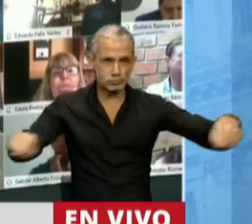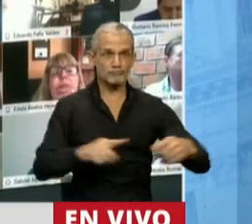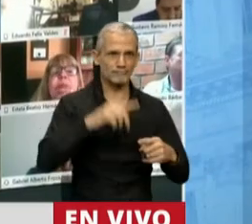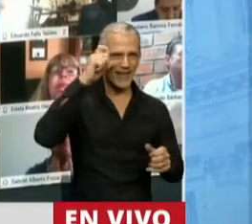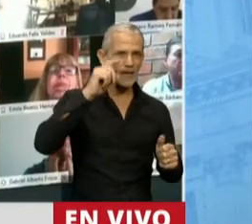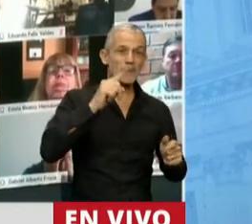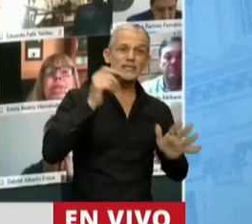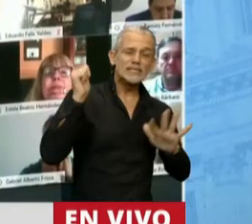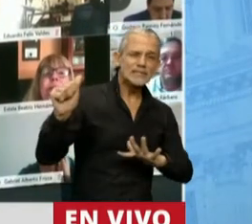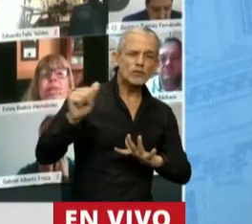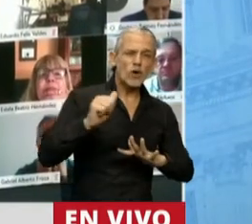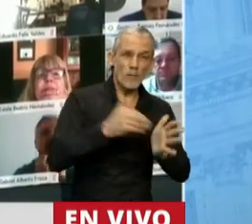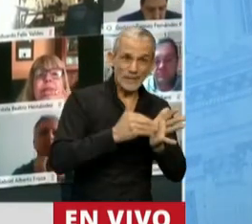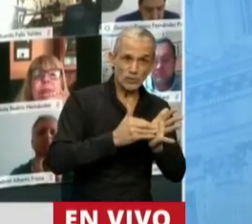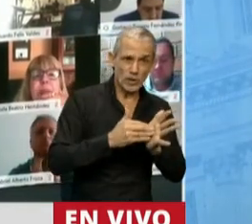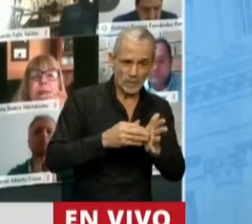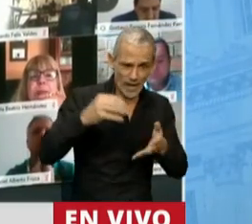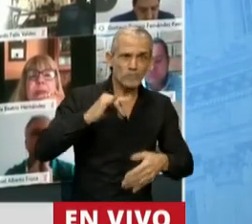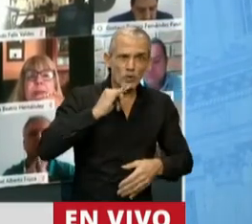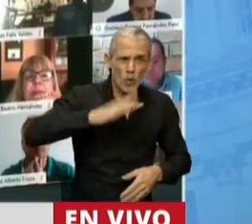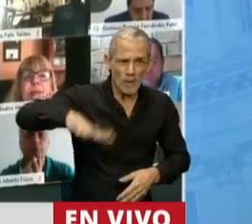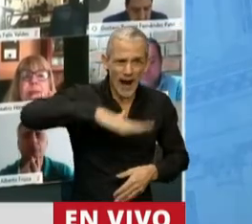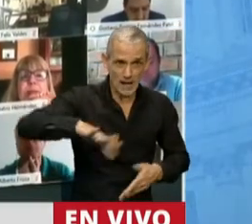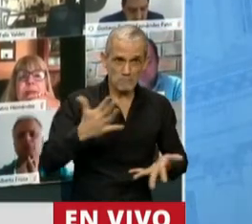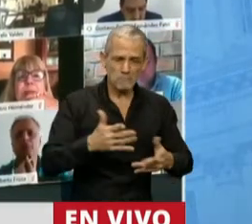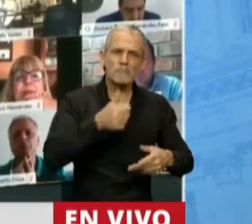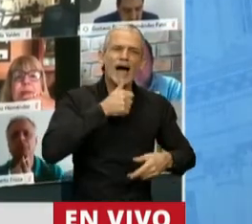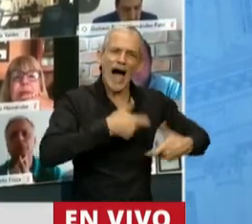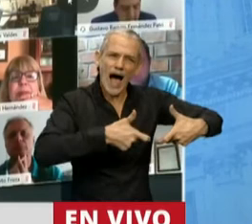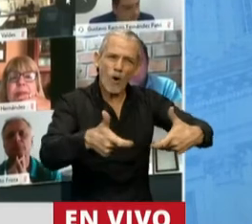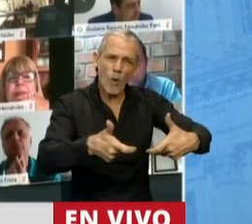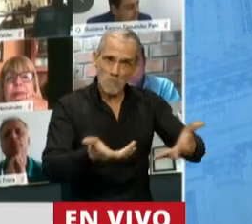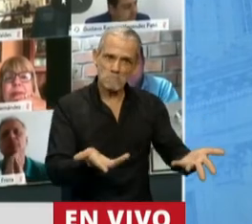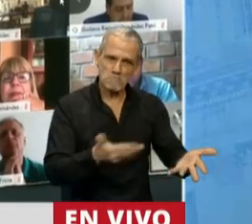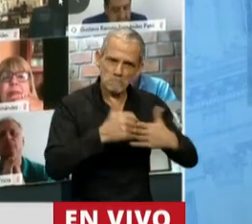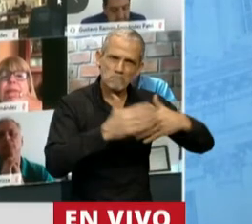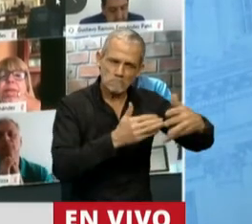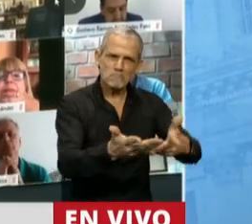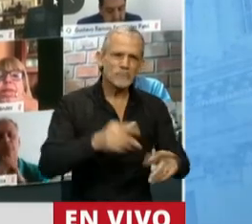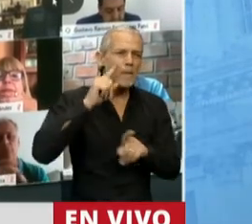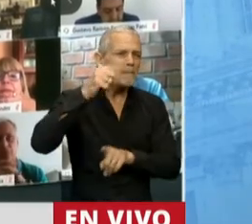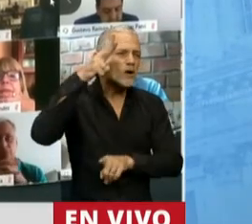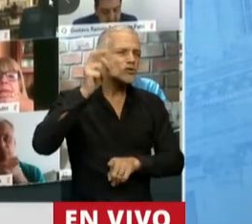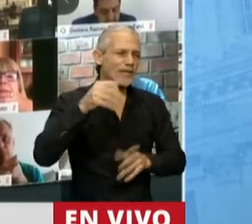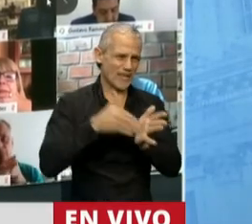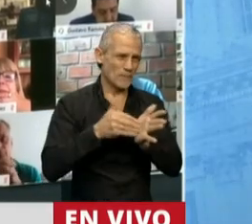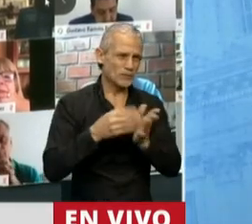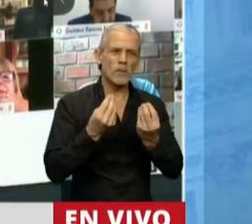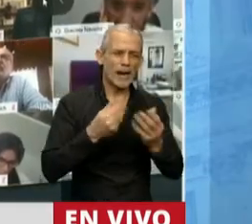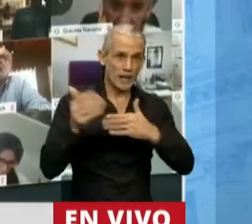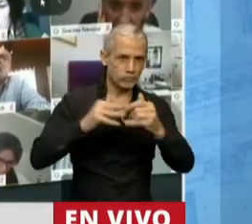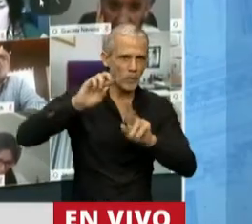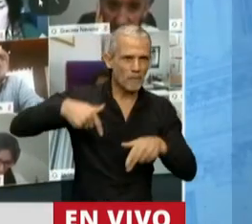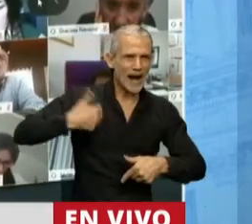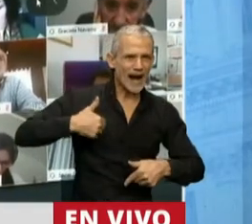para el municipio de san miguel de tucumán que hoy ya se mencionó acá para obras de agua potable mil 80 millones para el plan